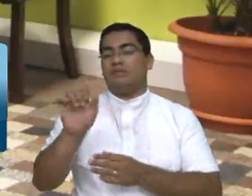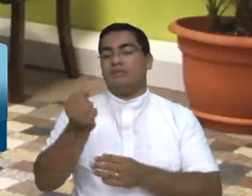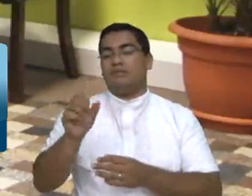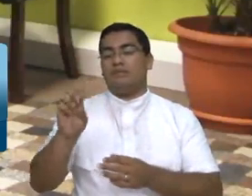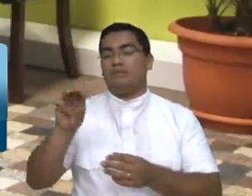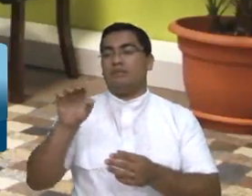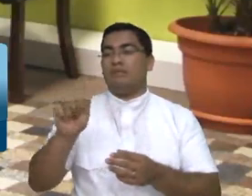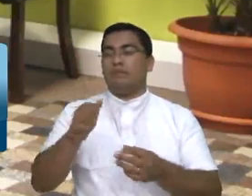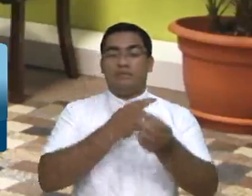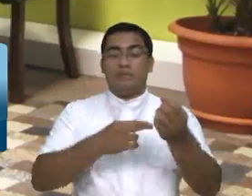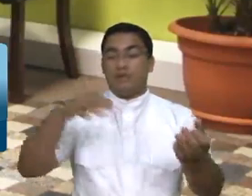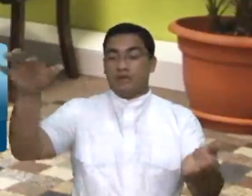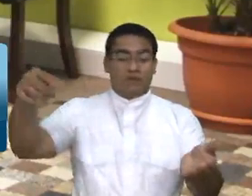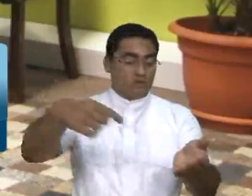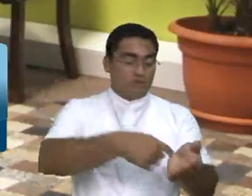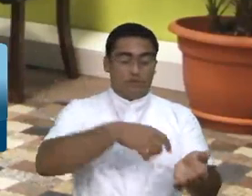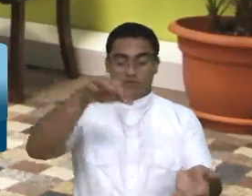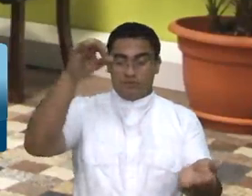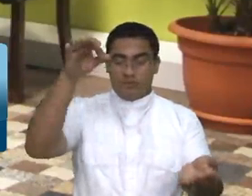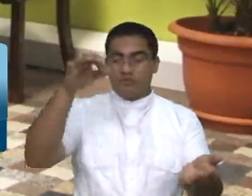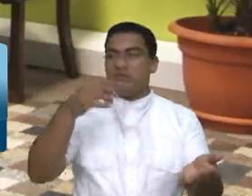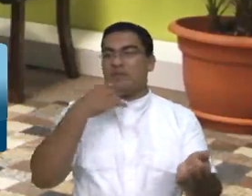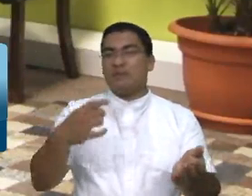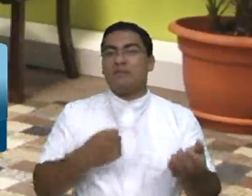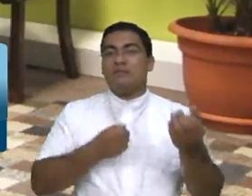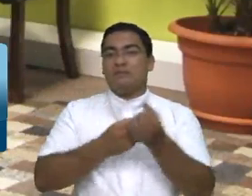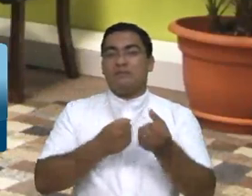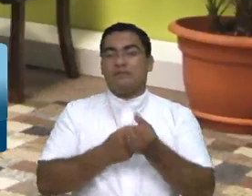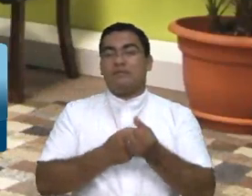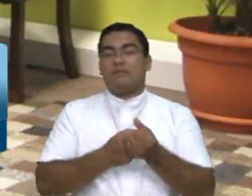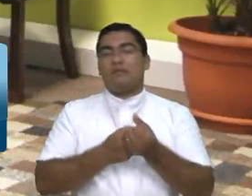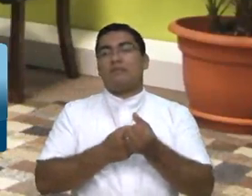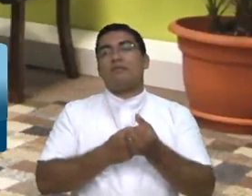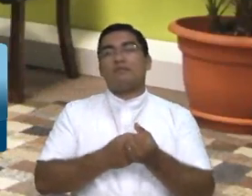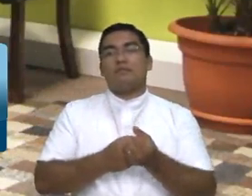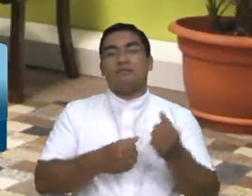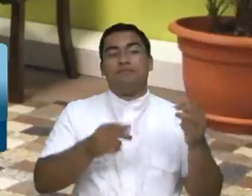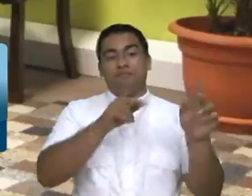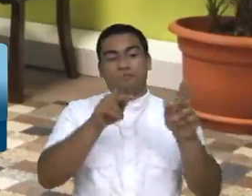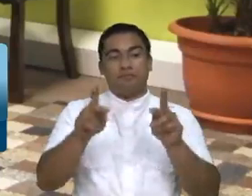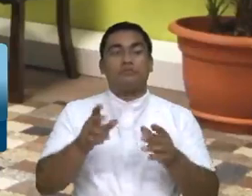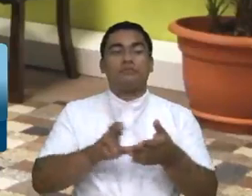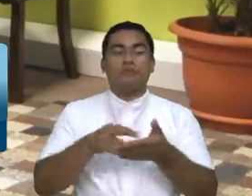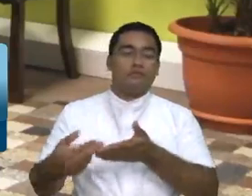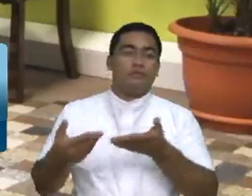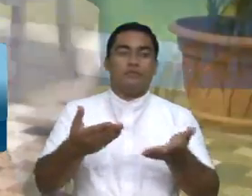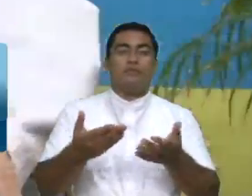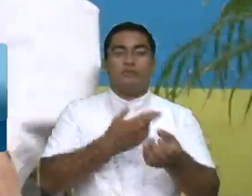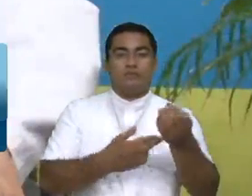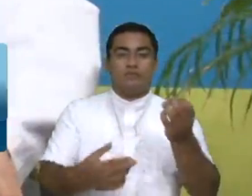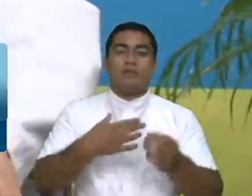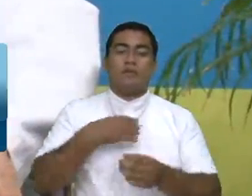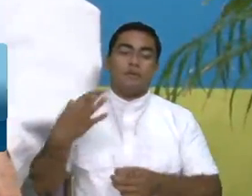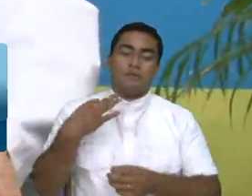que se obtiene de las donaciones de sangre. Por eso, una manera de colaborar con estos pacientes es donando sangre también de forma voluntaria,